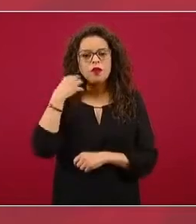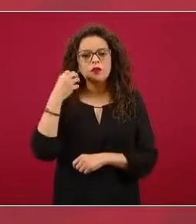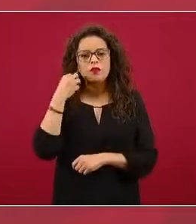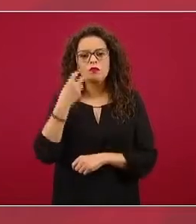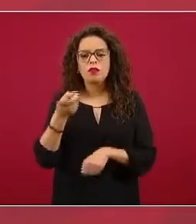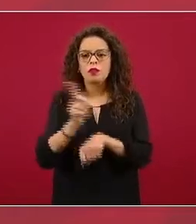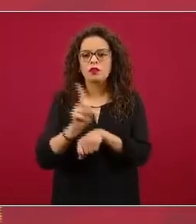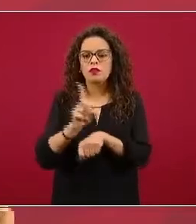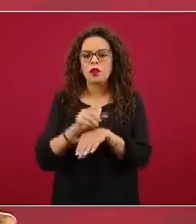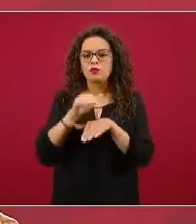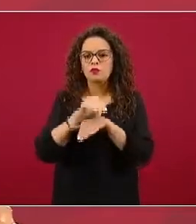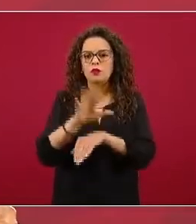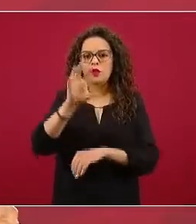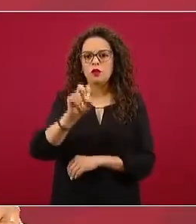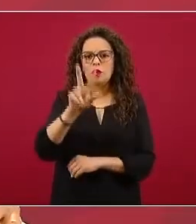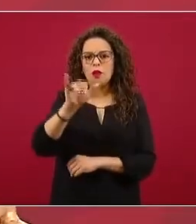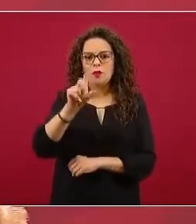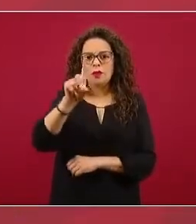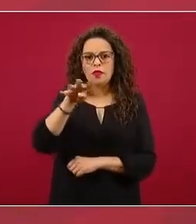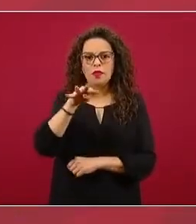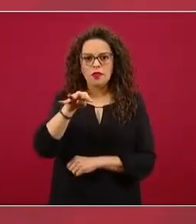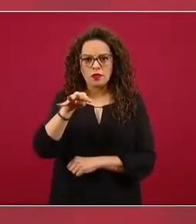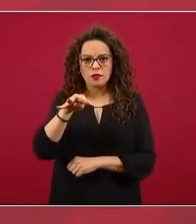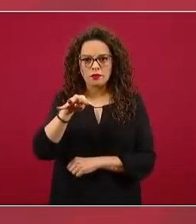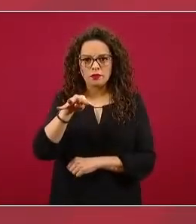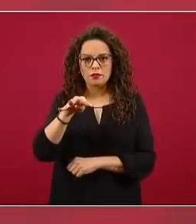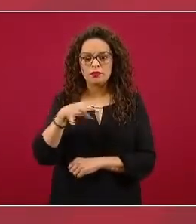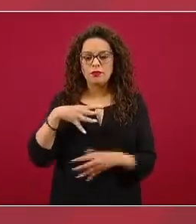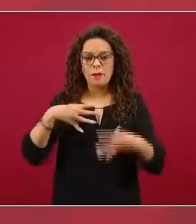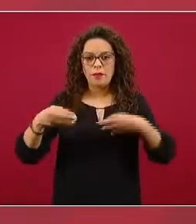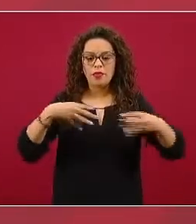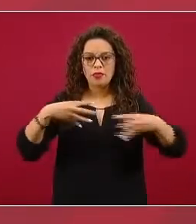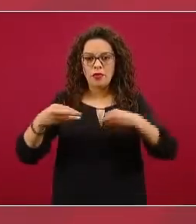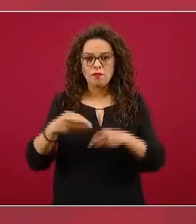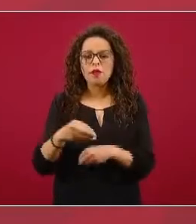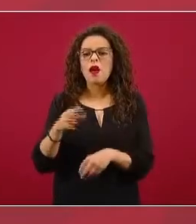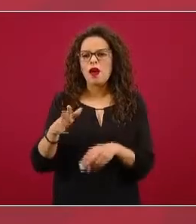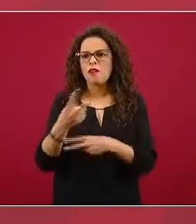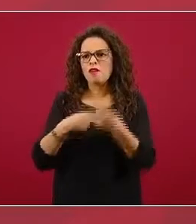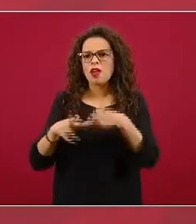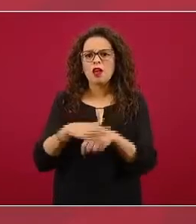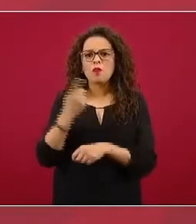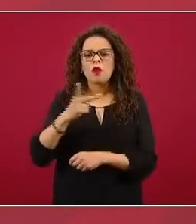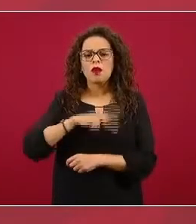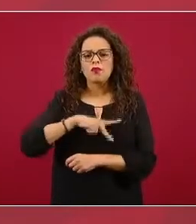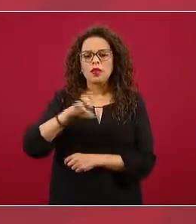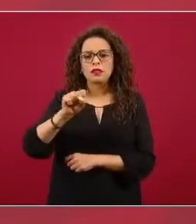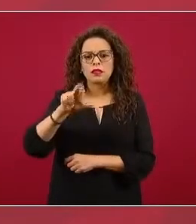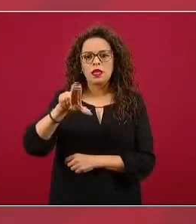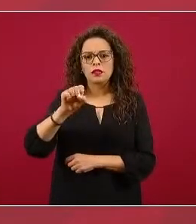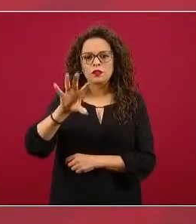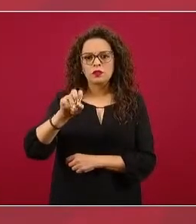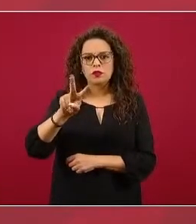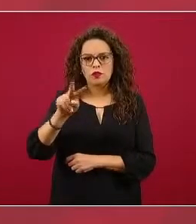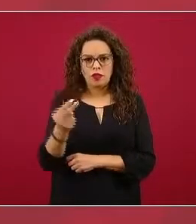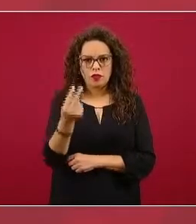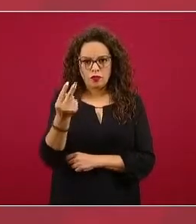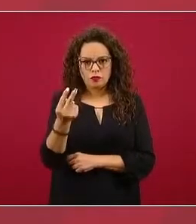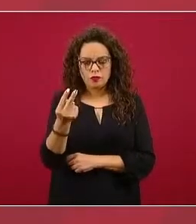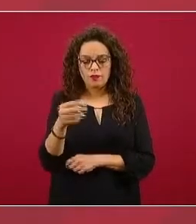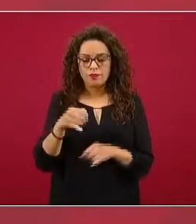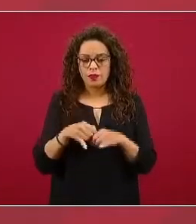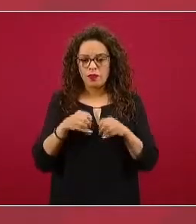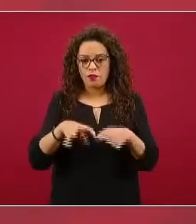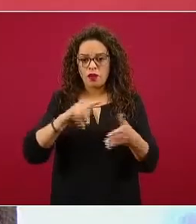sobre COVID-19, la pandemia causada por el coronavirus SARS-CoV-2. Hoy tenemos el informe técnico diario